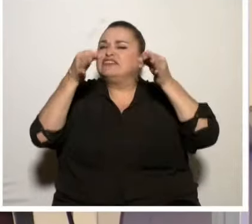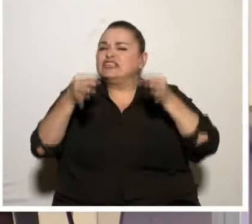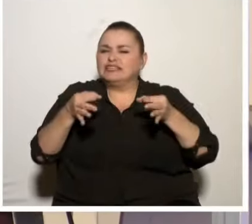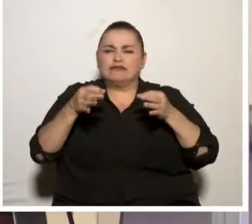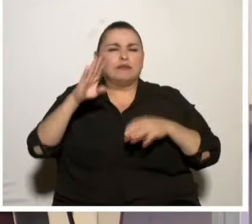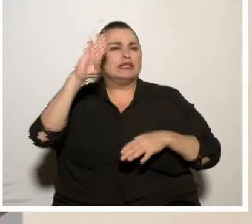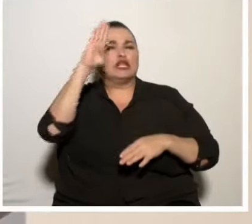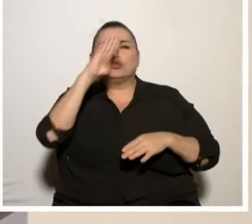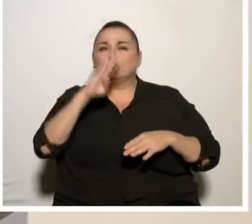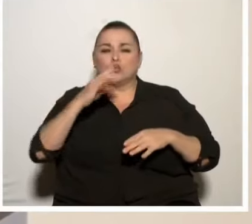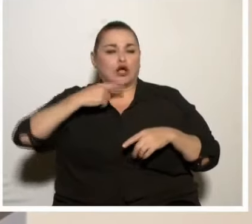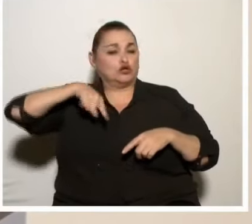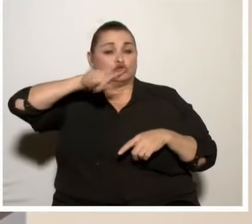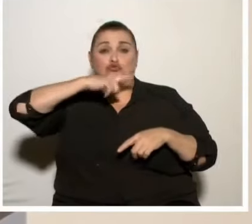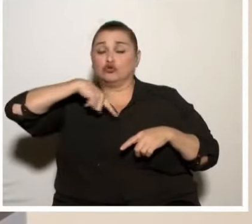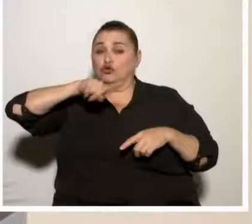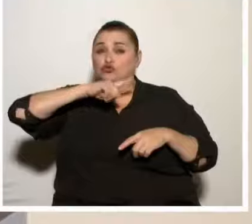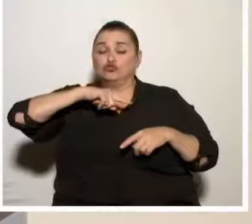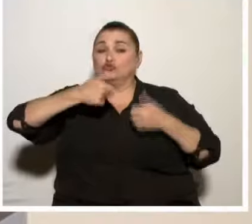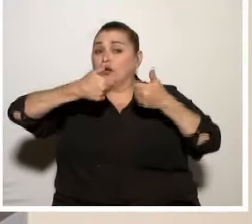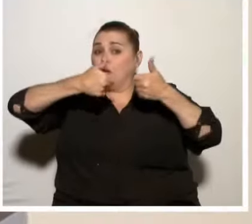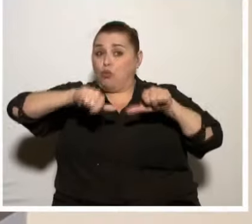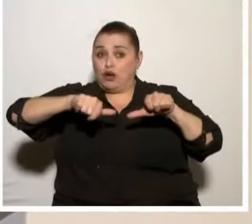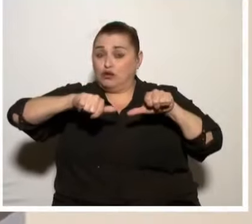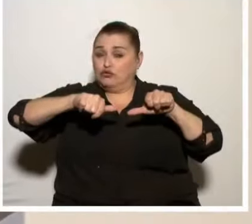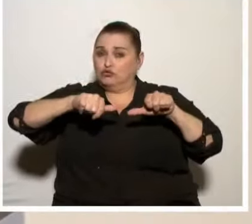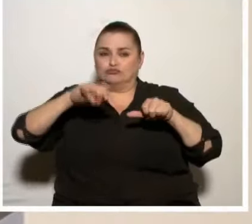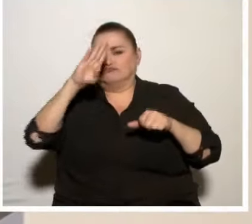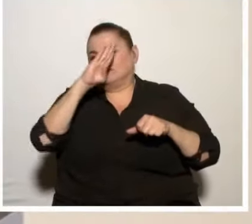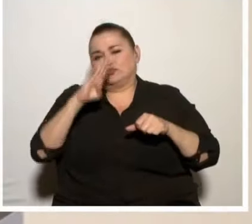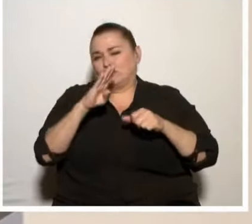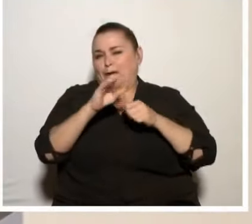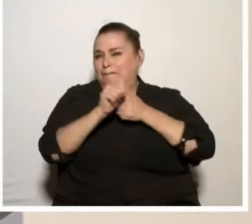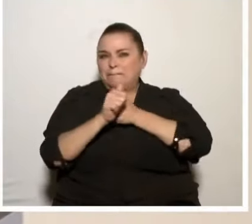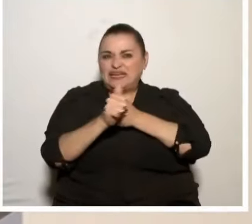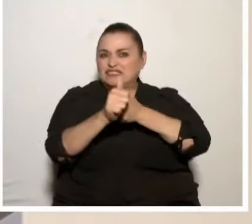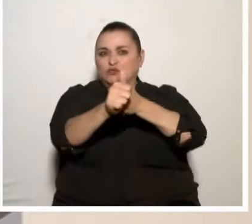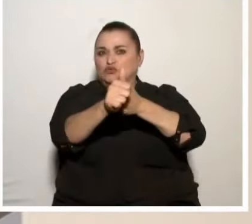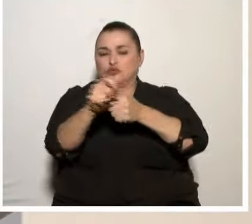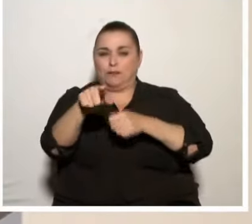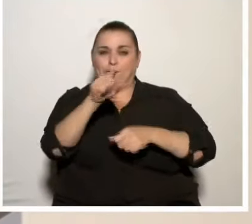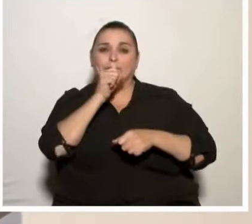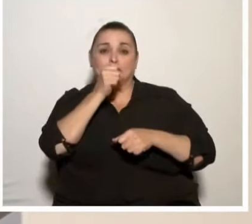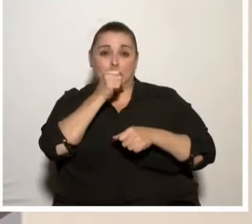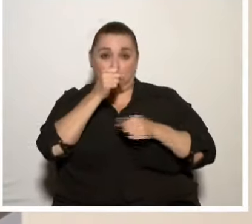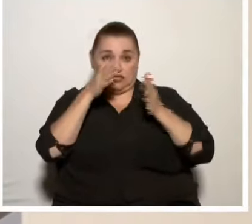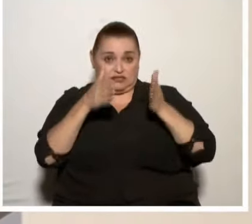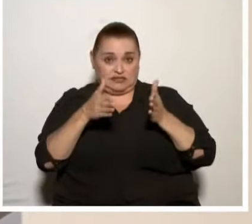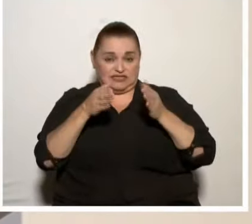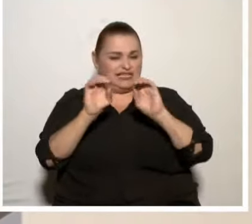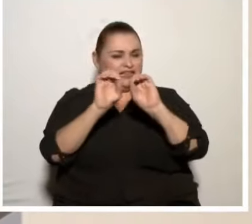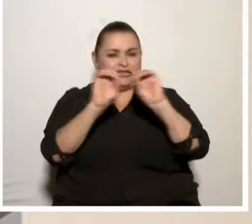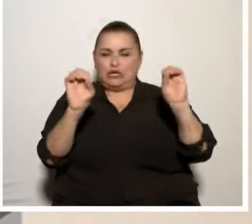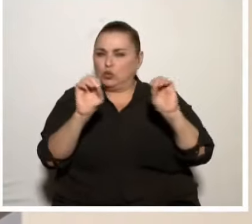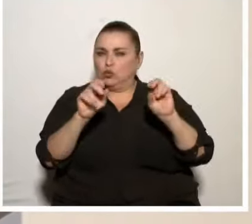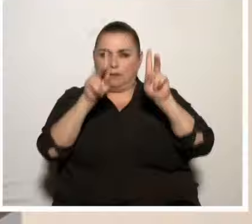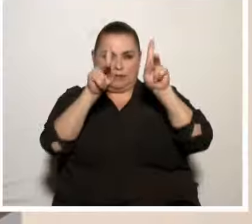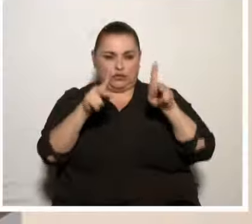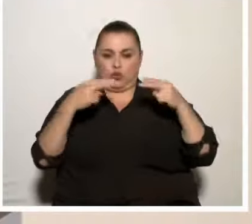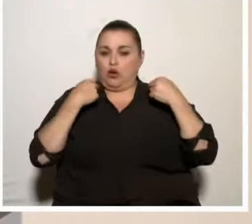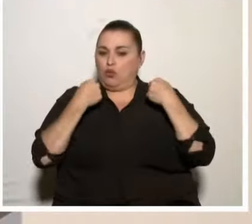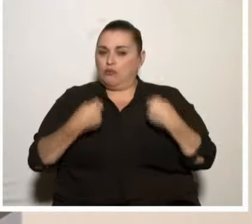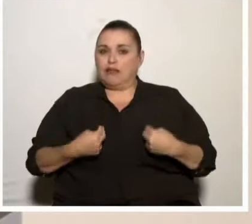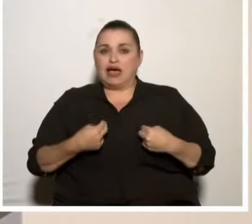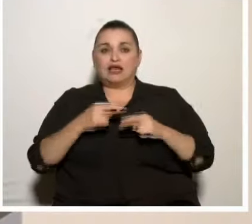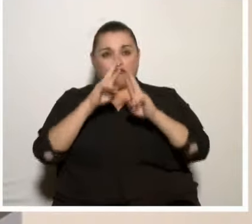nunca vamos a estar en acuerdo contra la persecución contra periodistas ni contra ningún ser humano. Hay que respetar